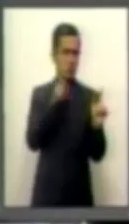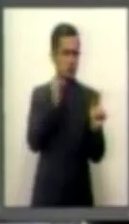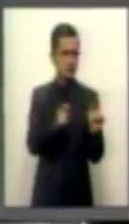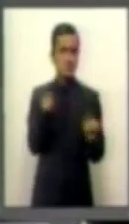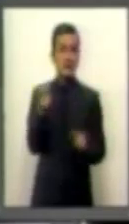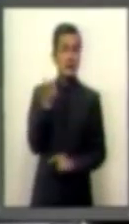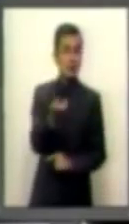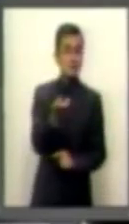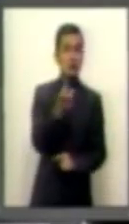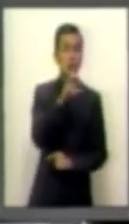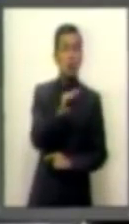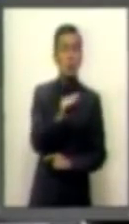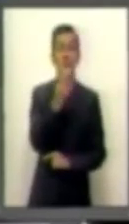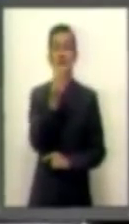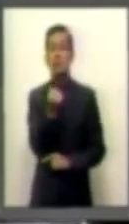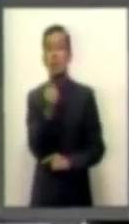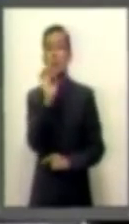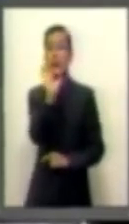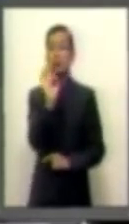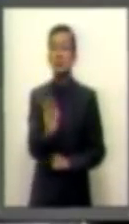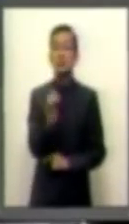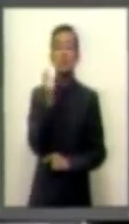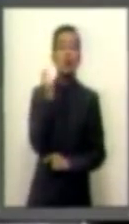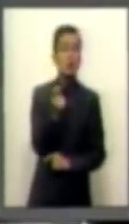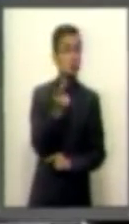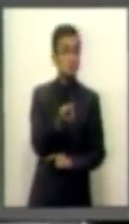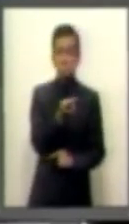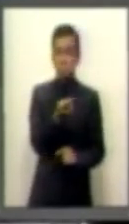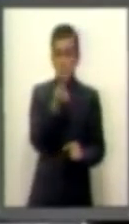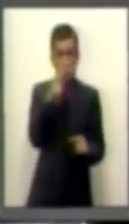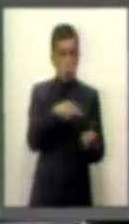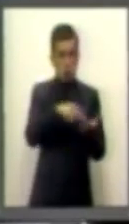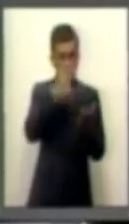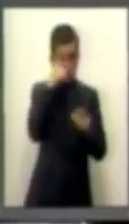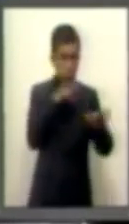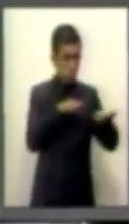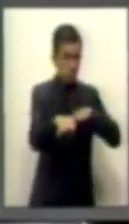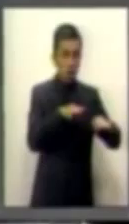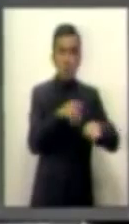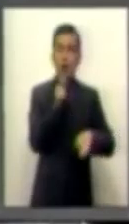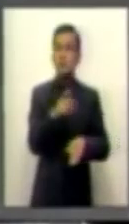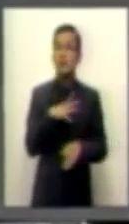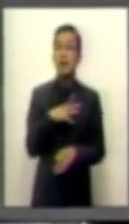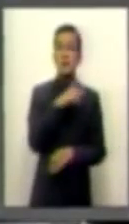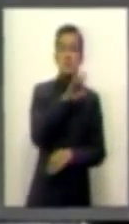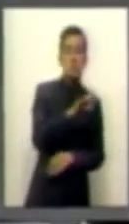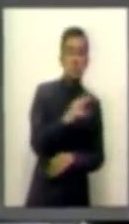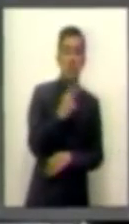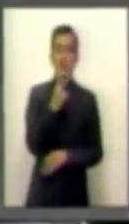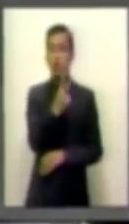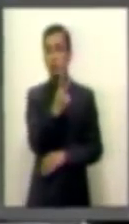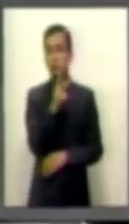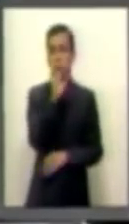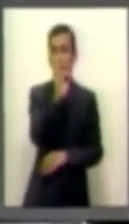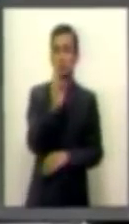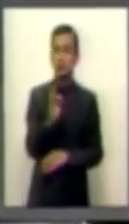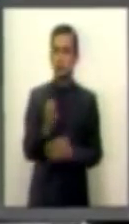de las unidades económicas y generan el 52 por ciento del producto interno bruto